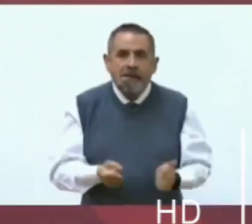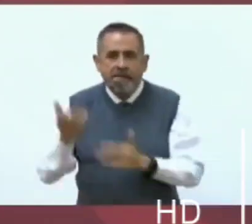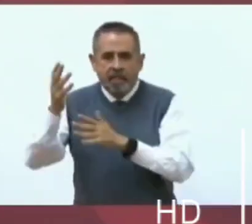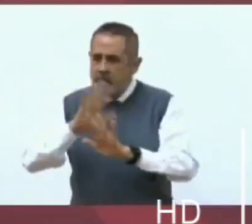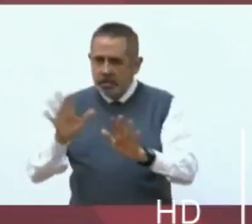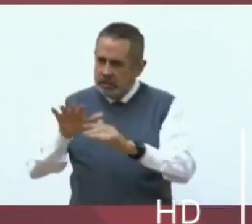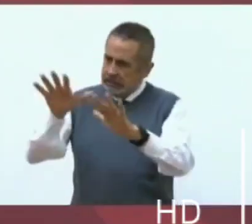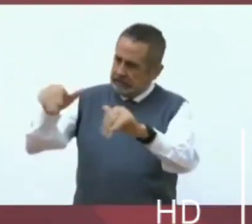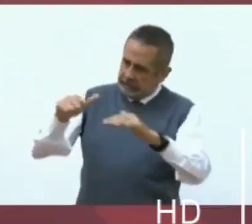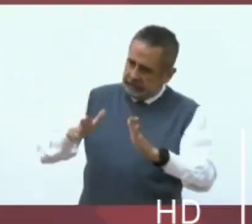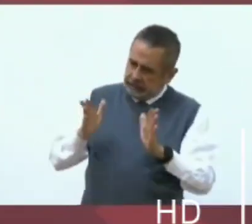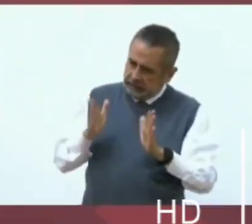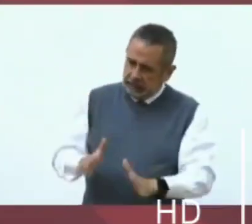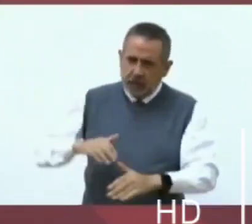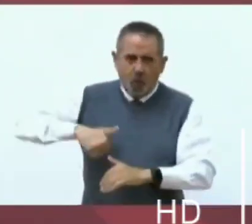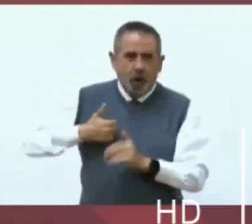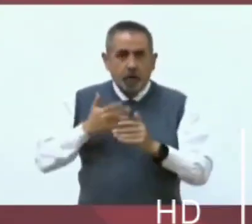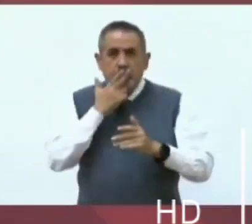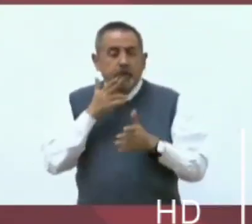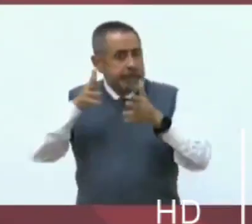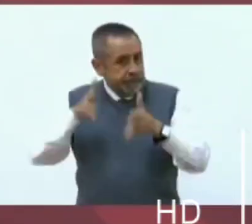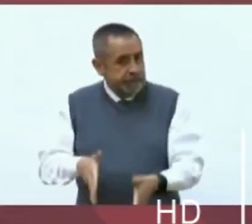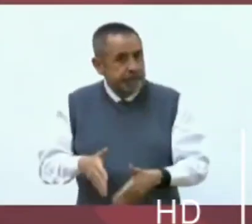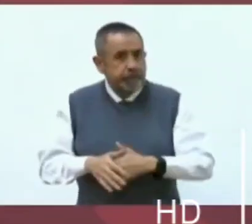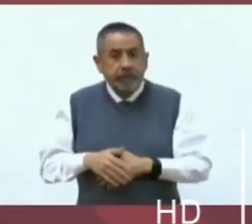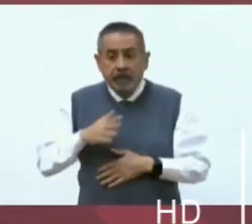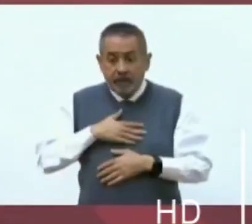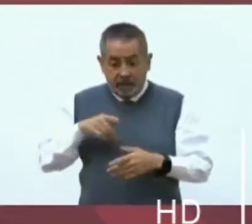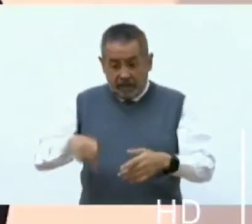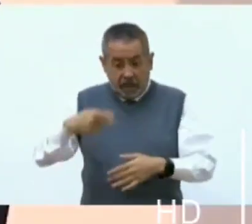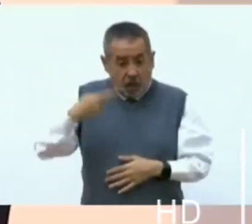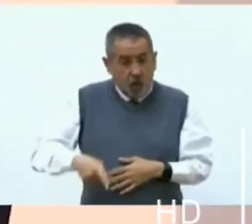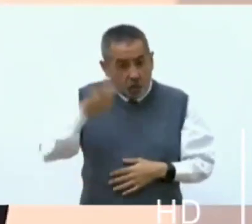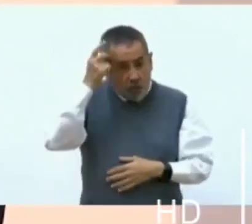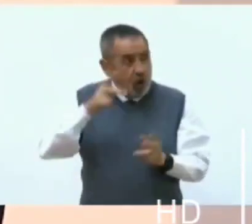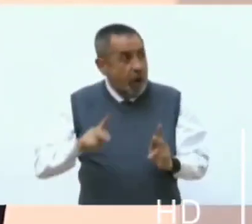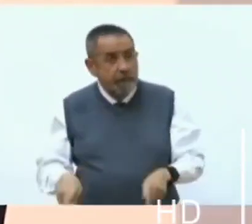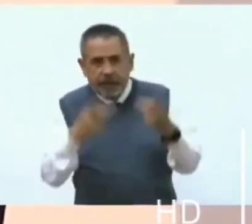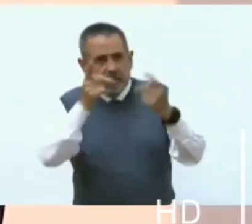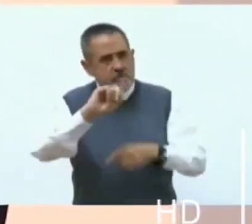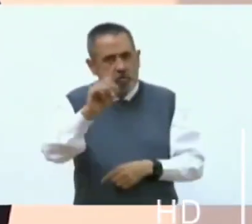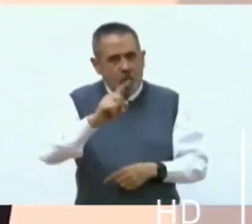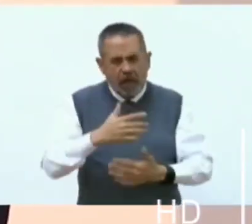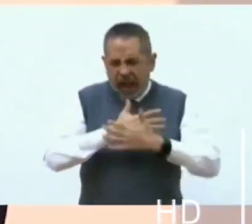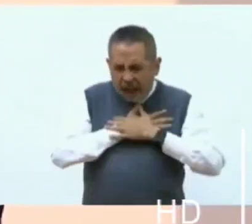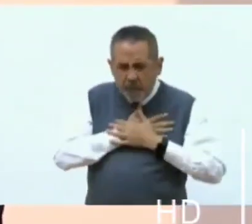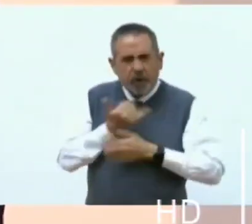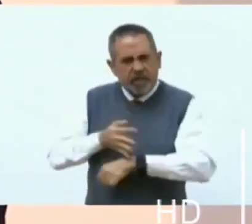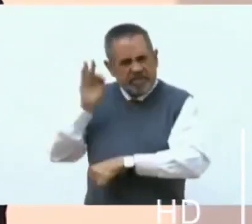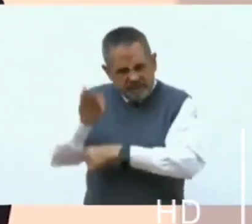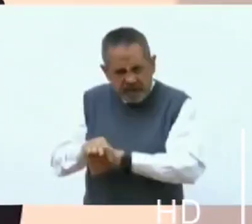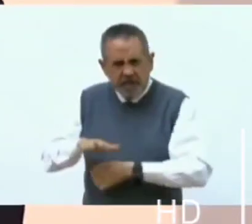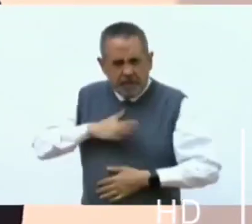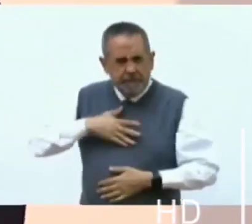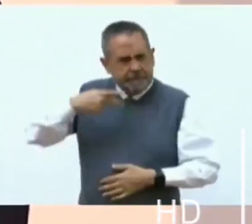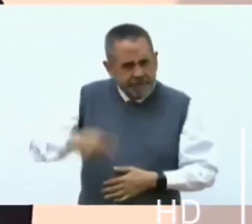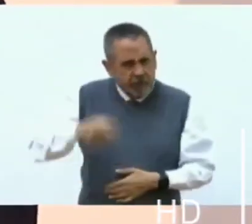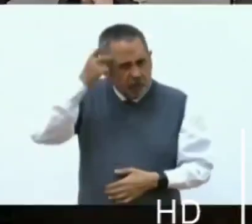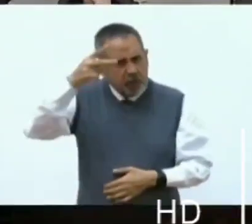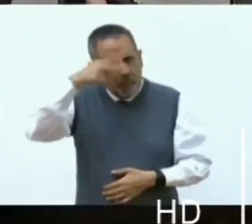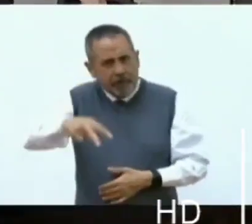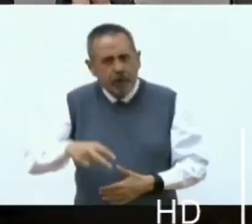patrimonio. Porque nuestro patrimonio no se vende, se ama y se defiende.